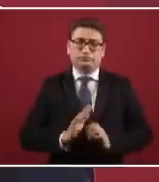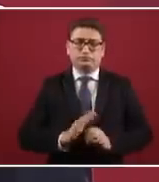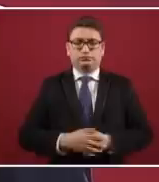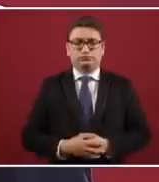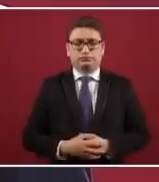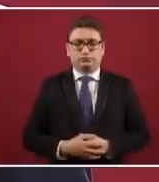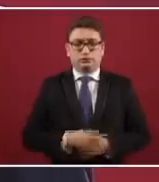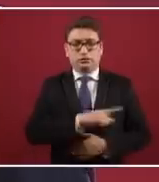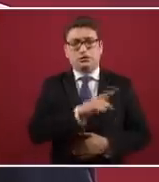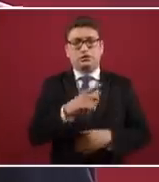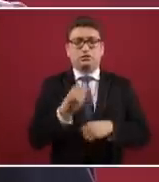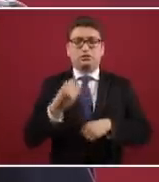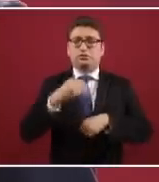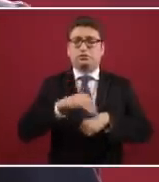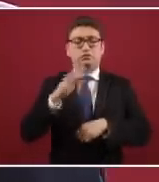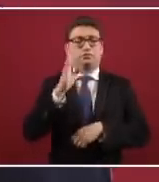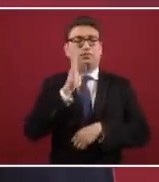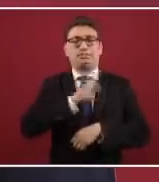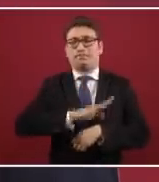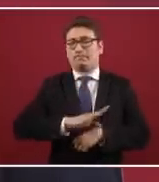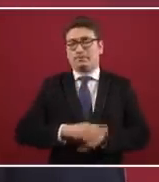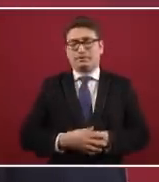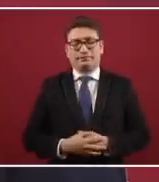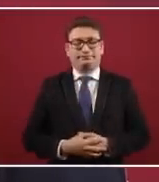se portan mal, muy mal,